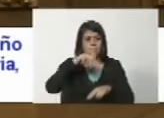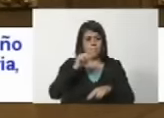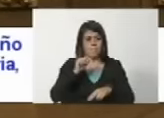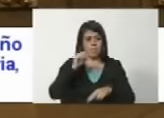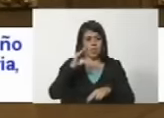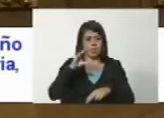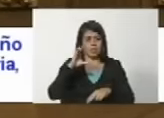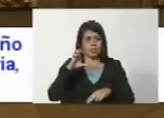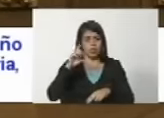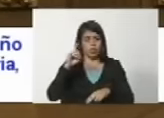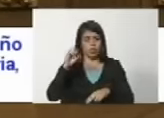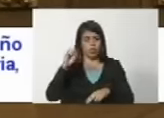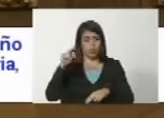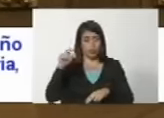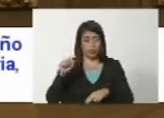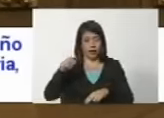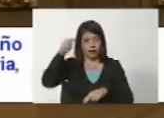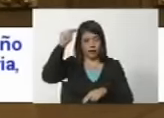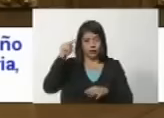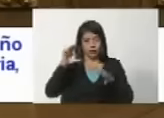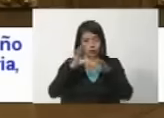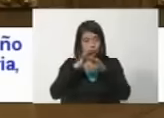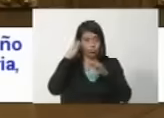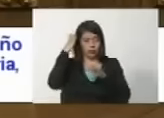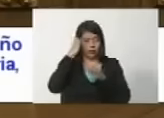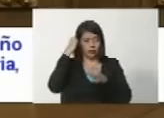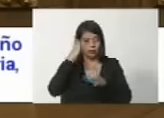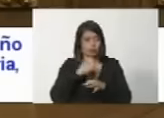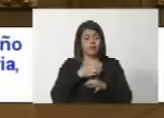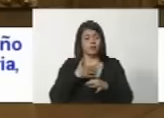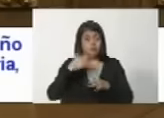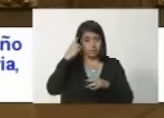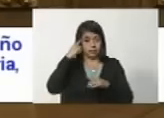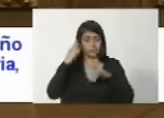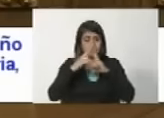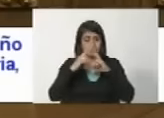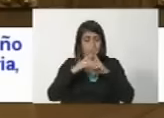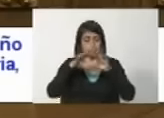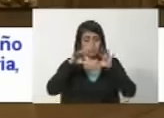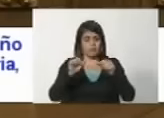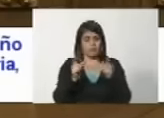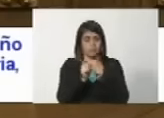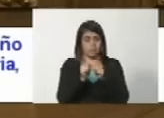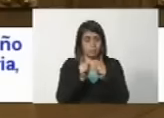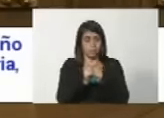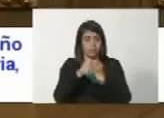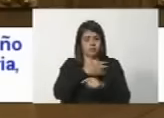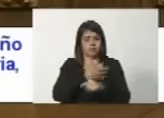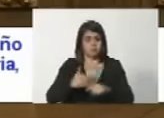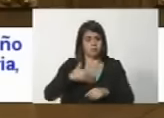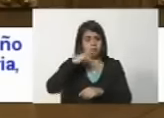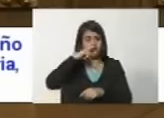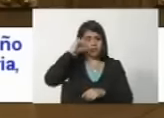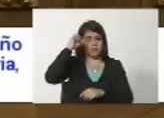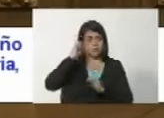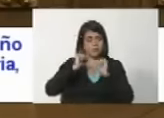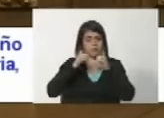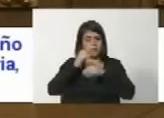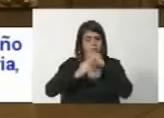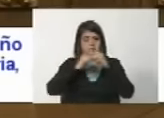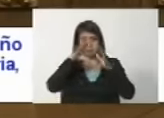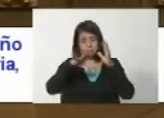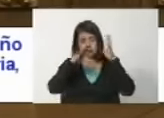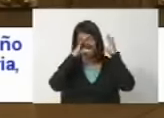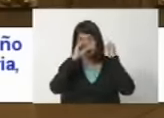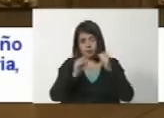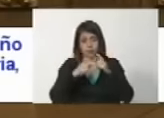sido lacayas de la Unión Europea y que reconocieron el interinato de Narnia, pero aún así el presidente Nicolás Maduro, embarcado en lo que es la diplomacia